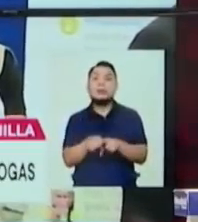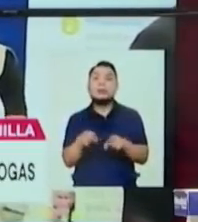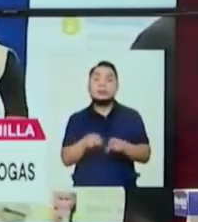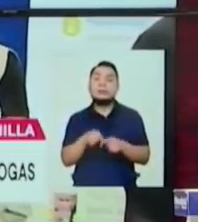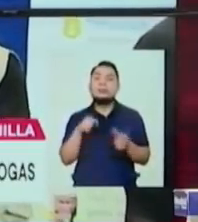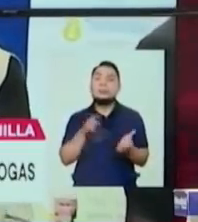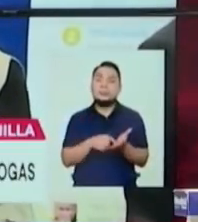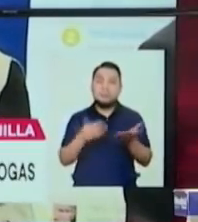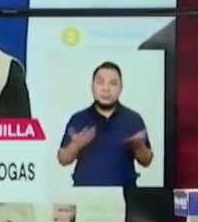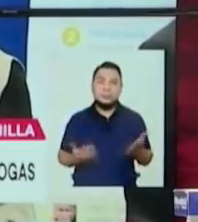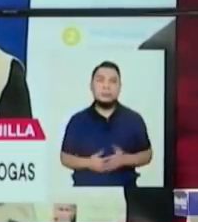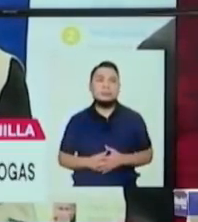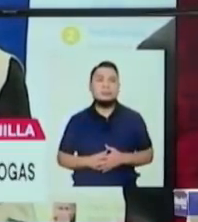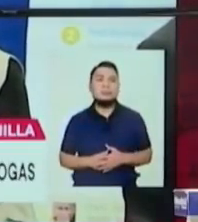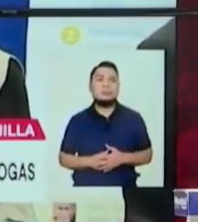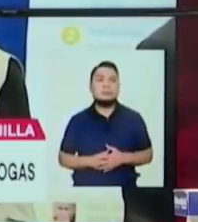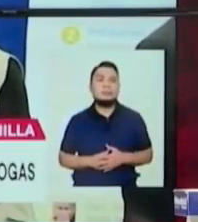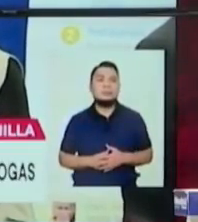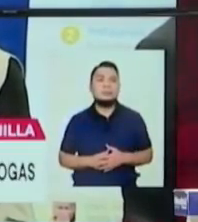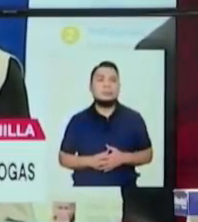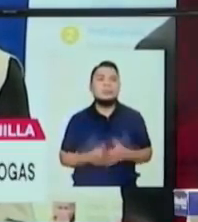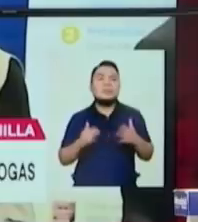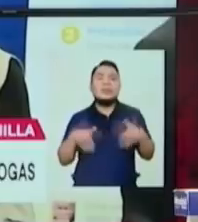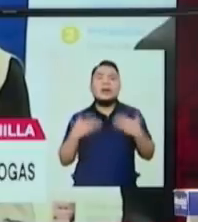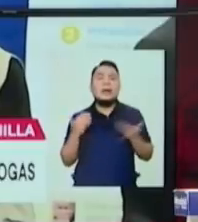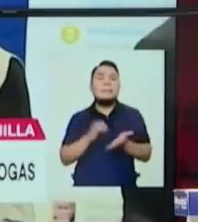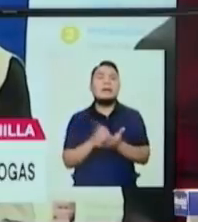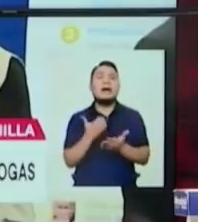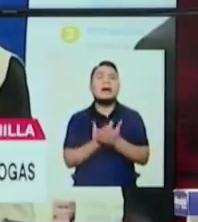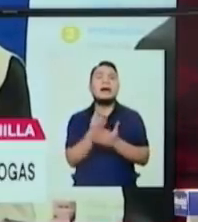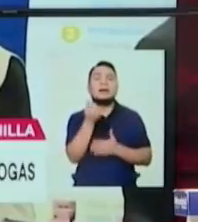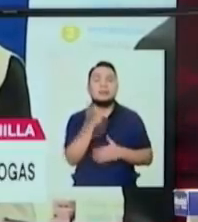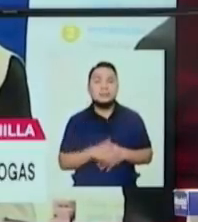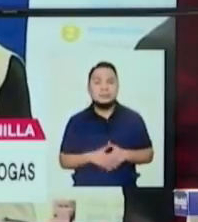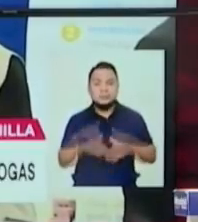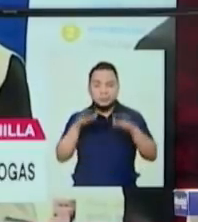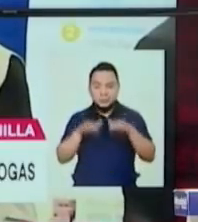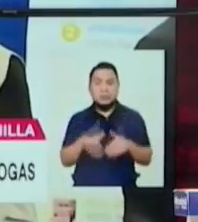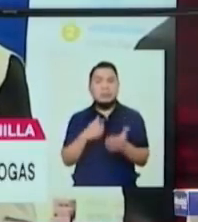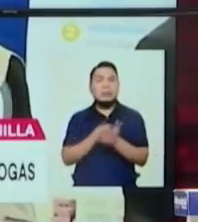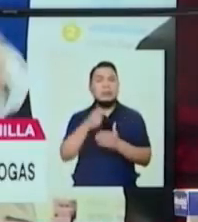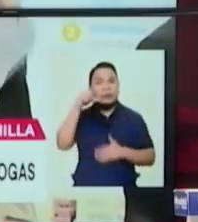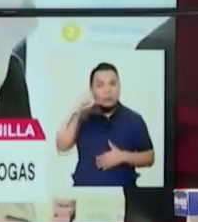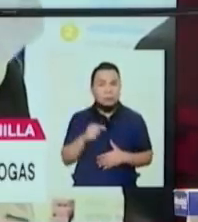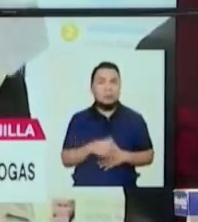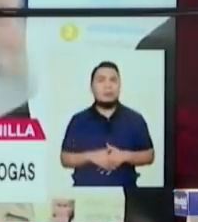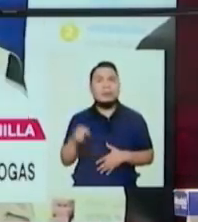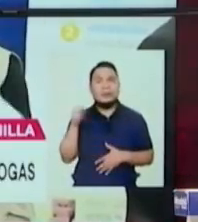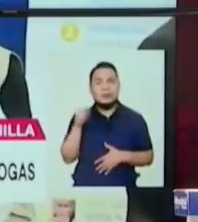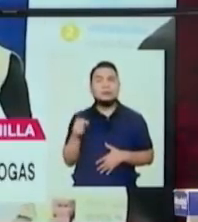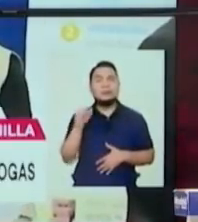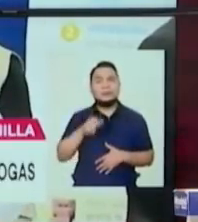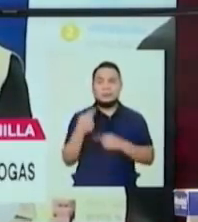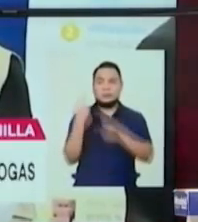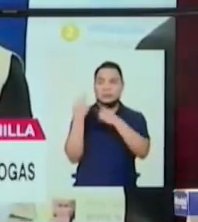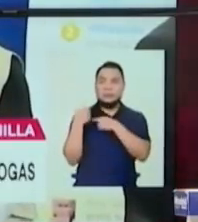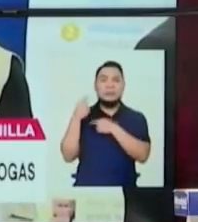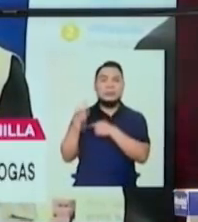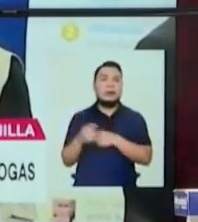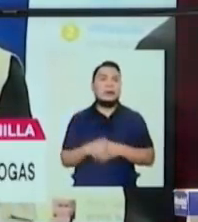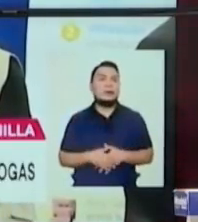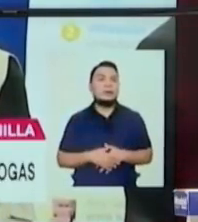renegociar los contratos mineros, todo. ¿A quién le ha dado el MINEM? ¿Quién es el secretario general del